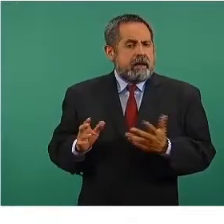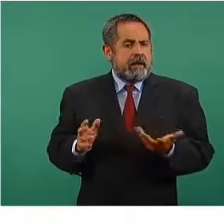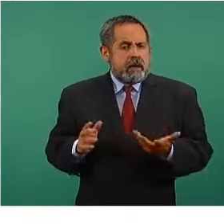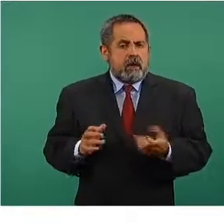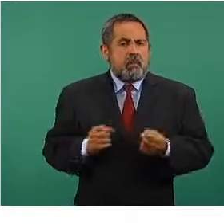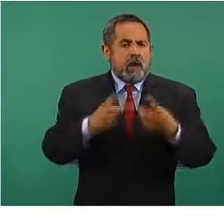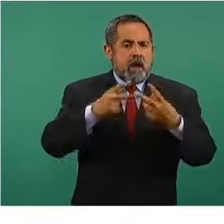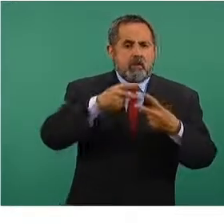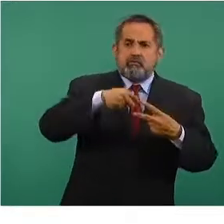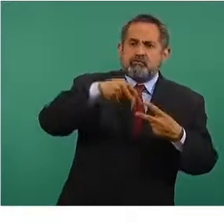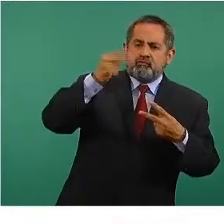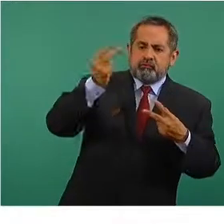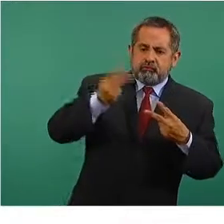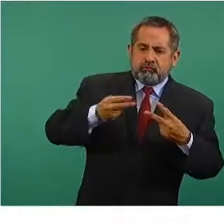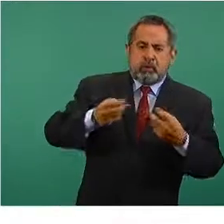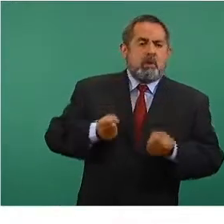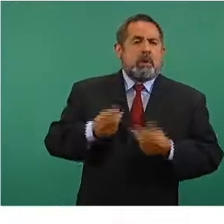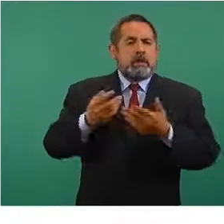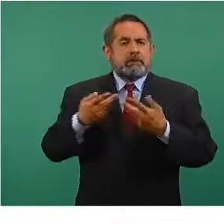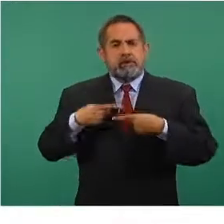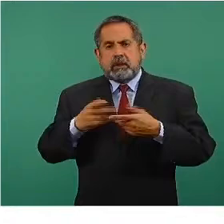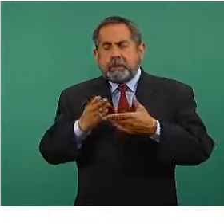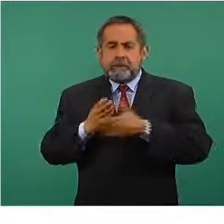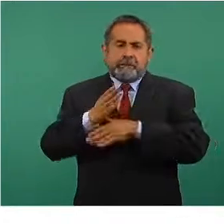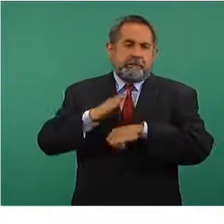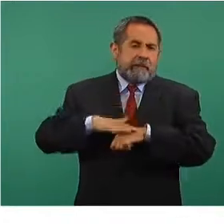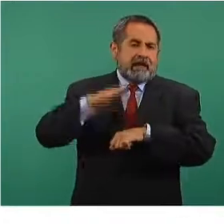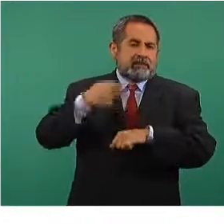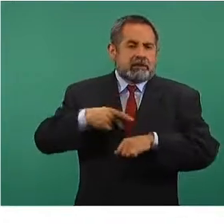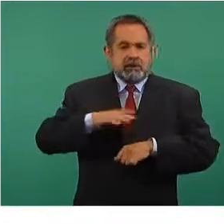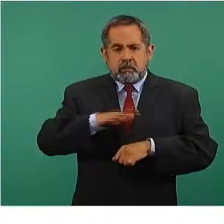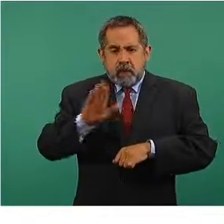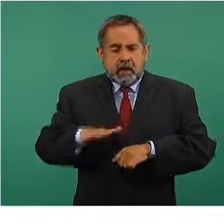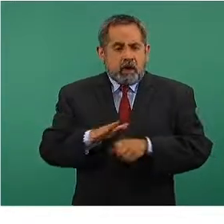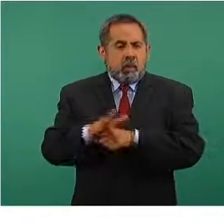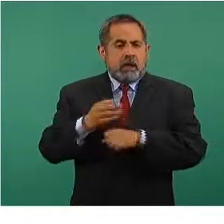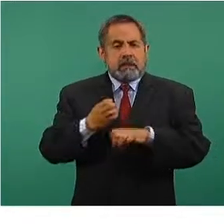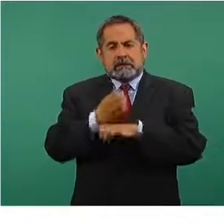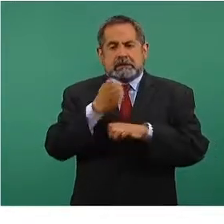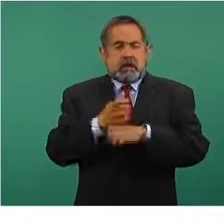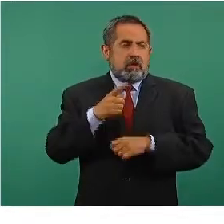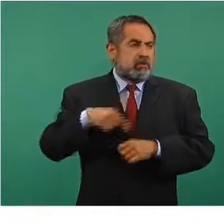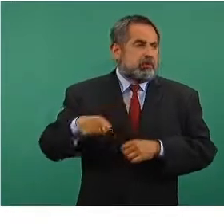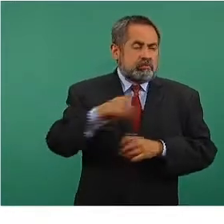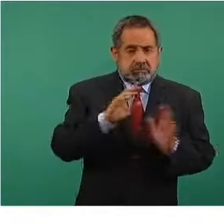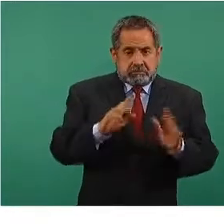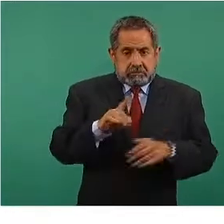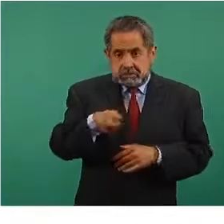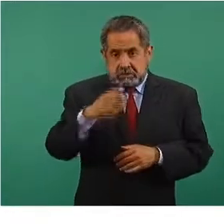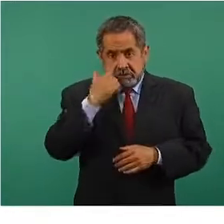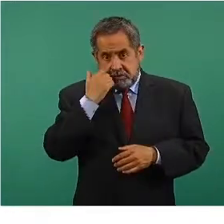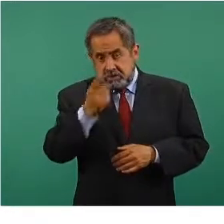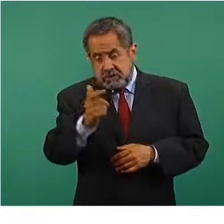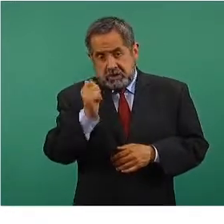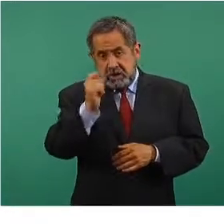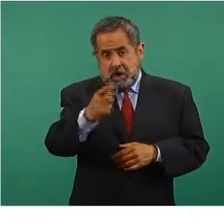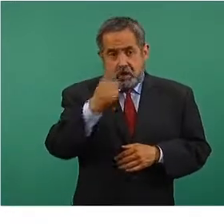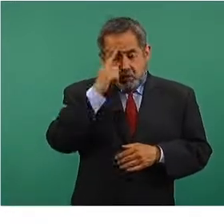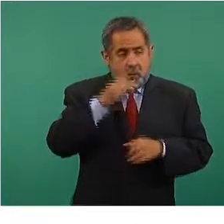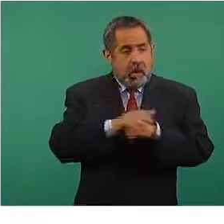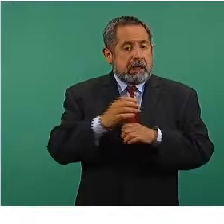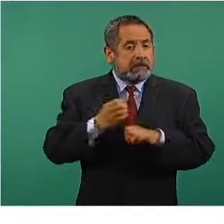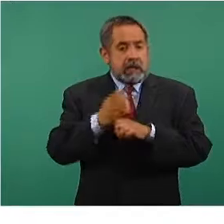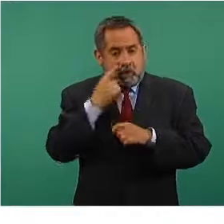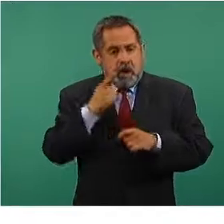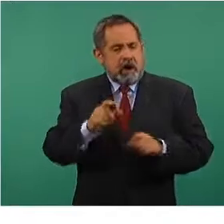de las curvas de exceso de mortalidad de cada una de las entidades por las personas que estén interesadas en una entidad en